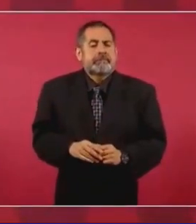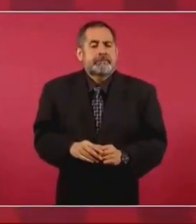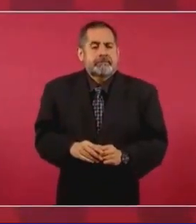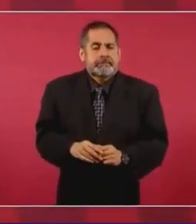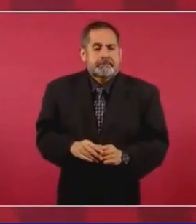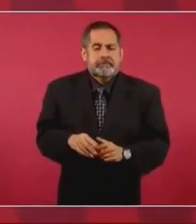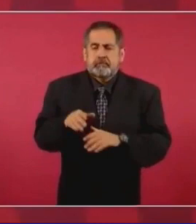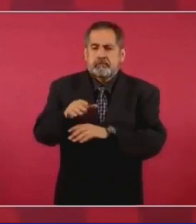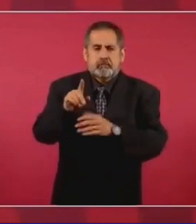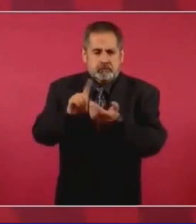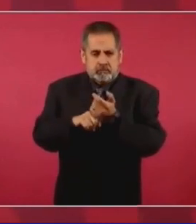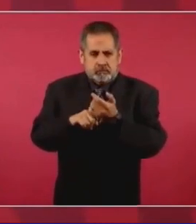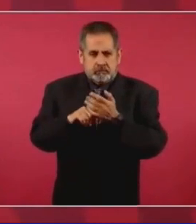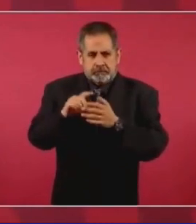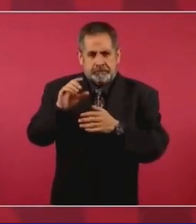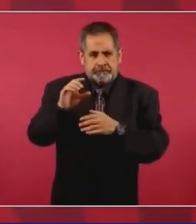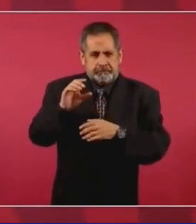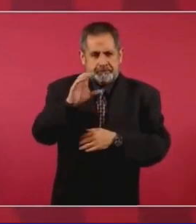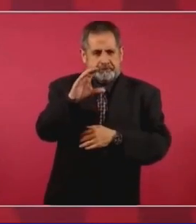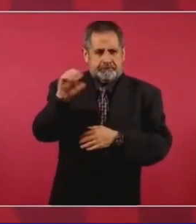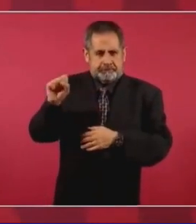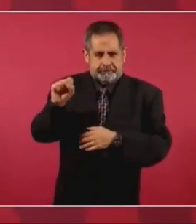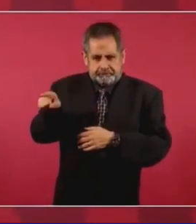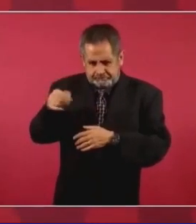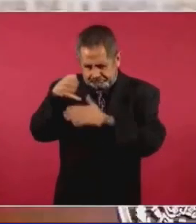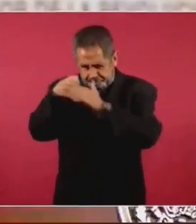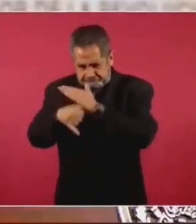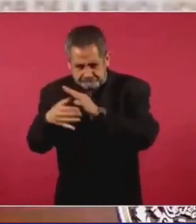en lo que tiene que ver con las ciencias sociales.